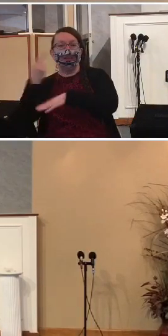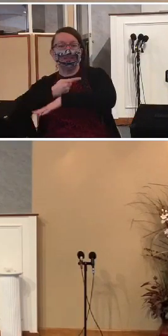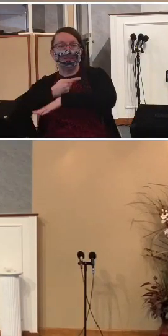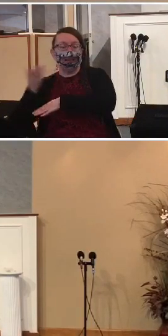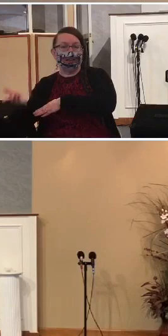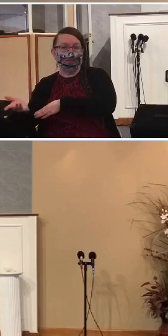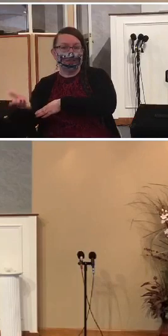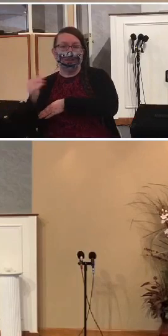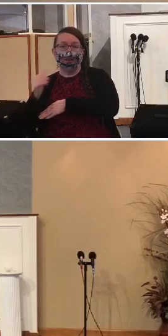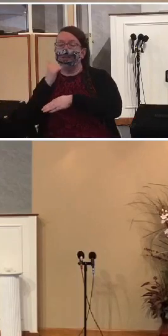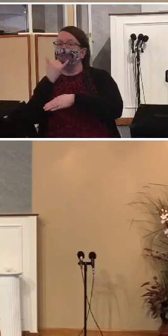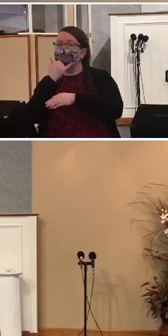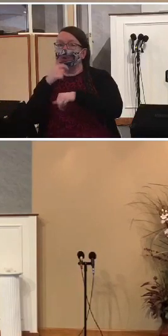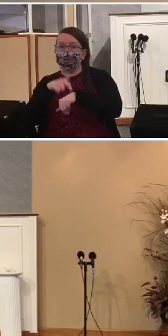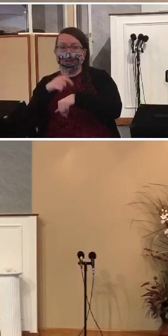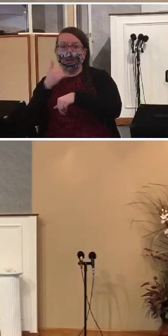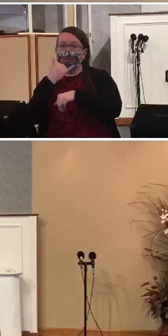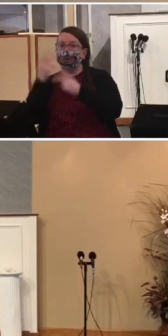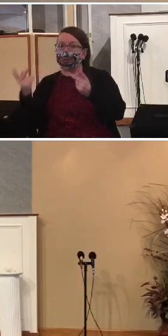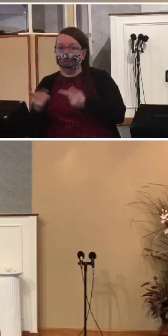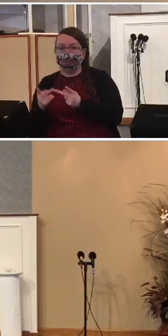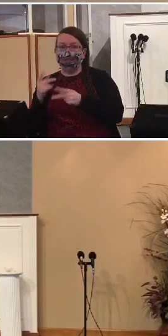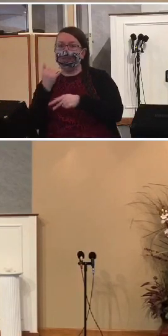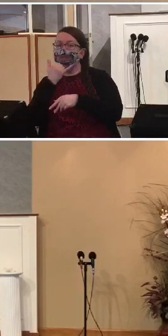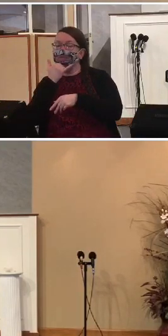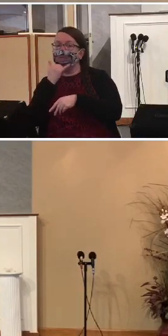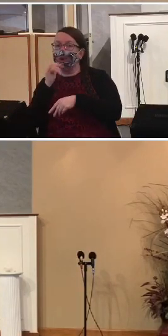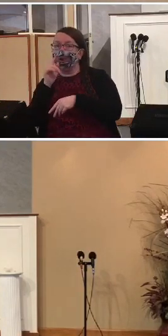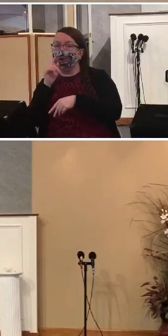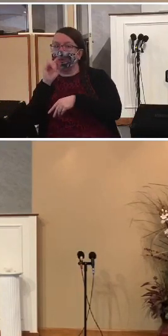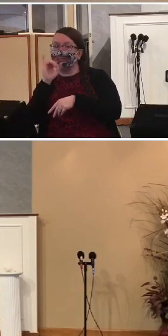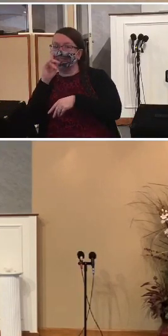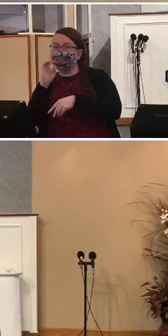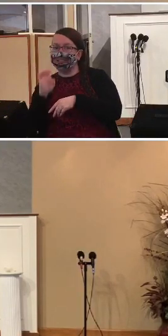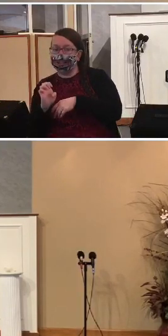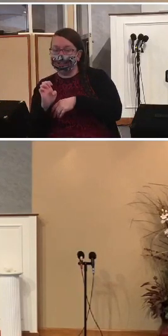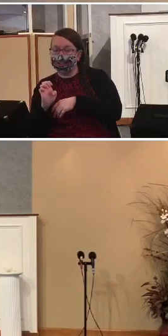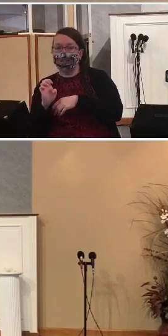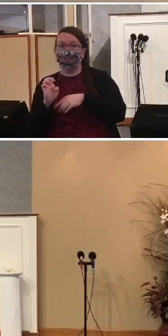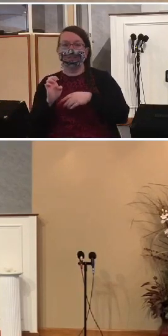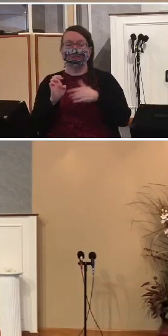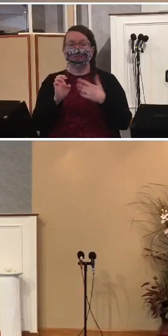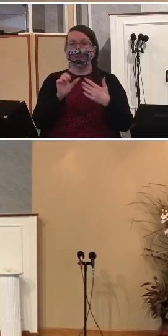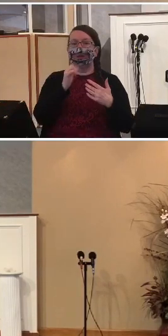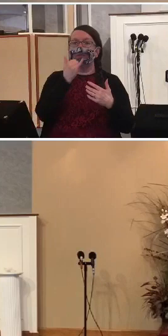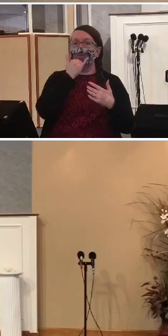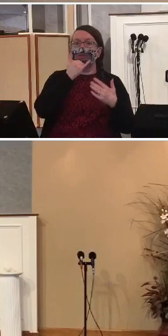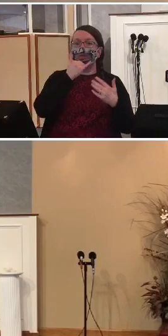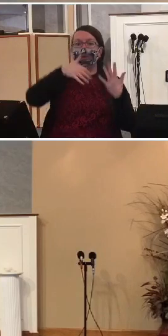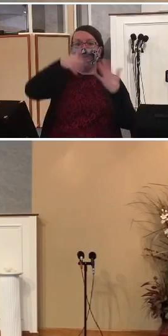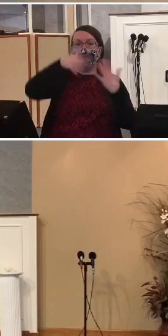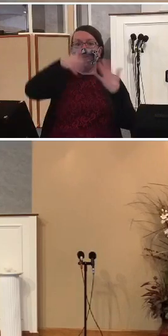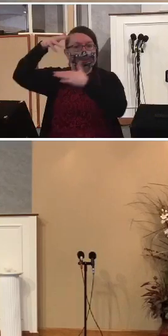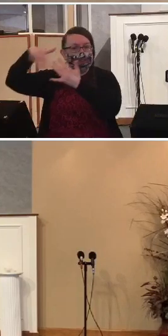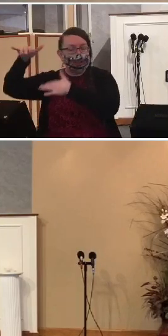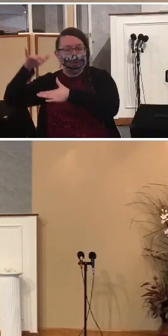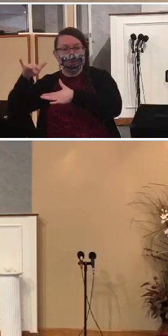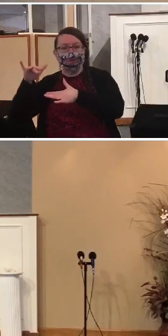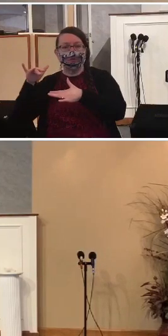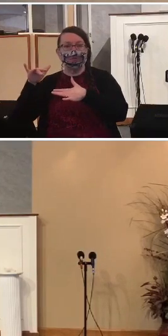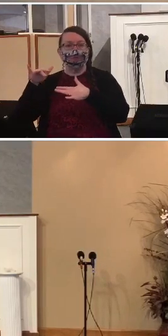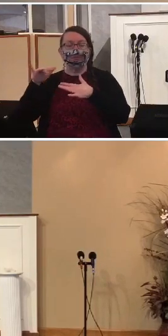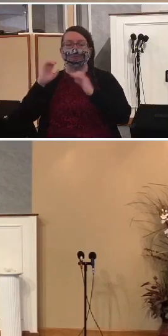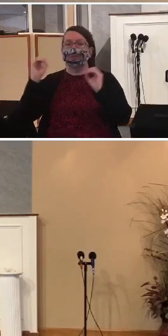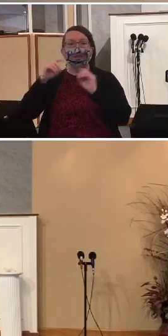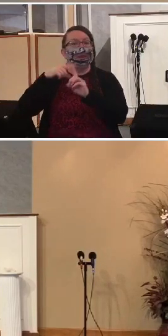no era el momento correcto y no era el lugar correcto. Y no era el tiempo correcto y no era la atmósfera correcta. Y no era nada